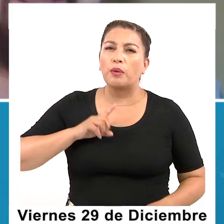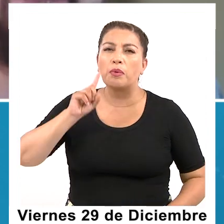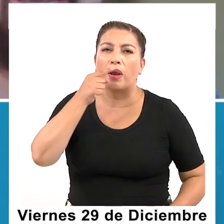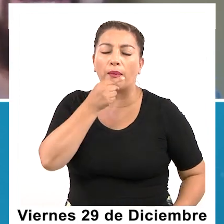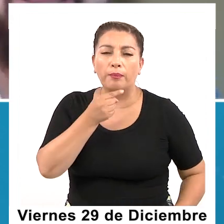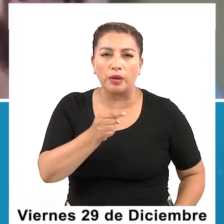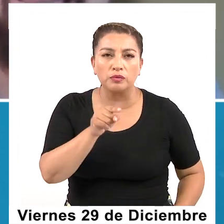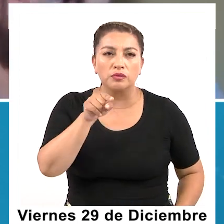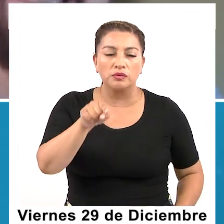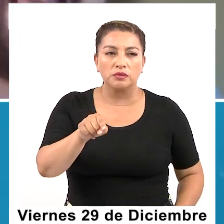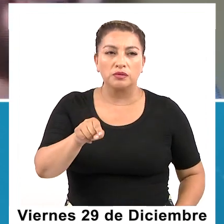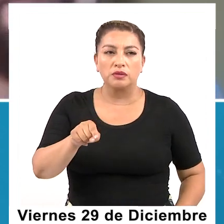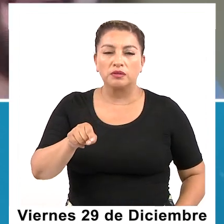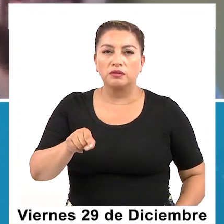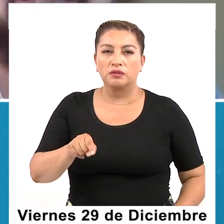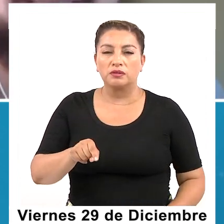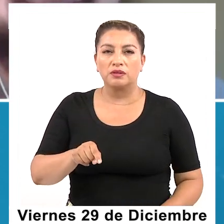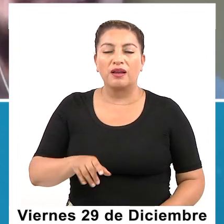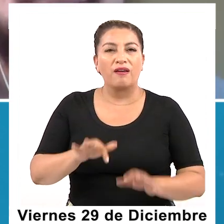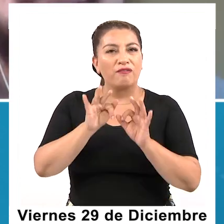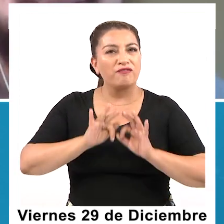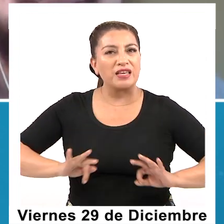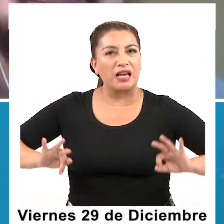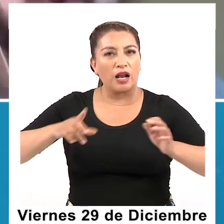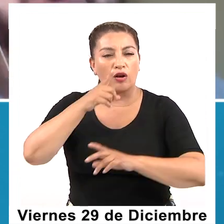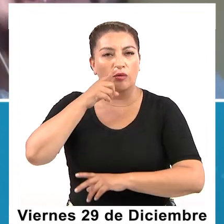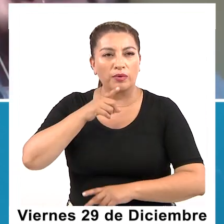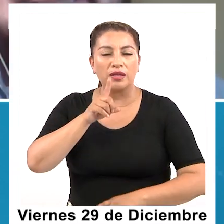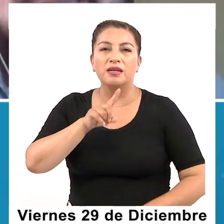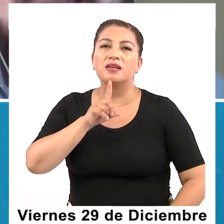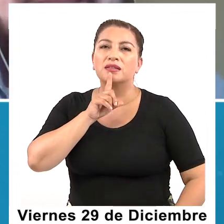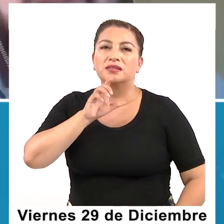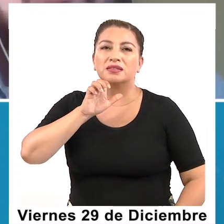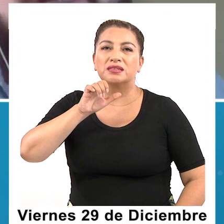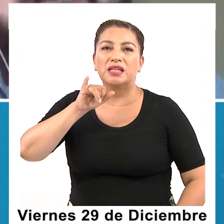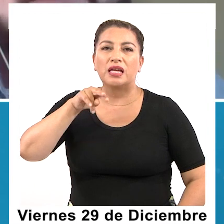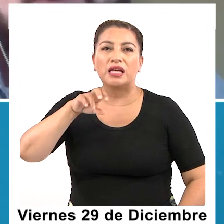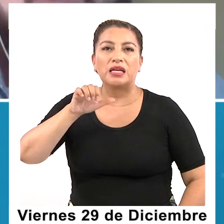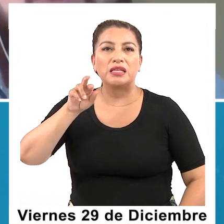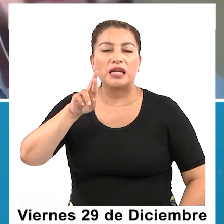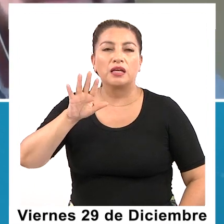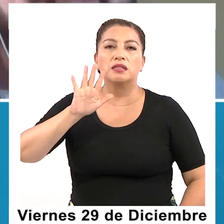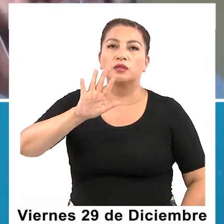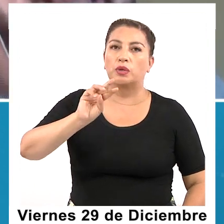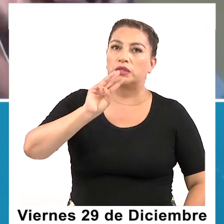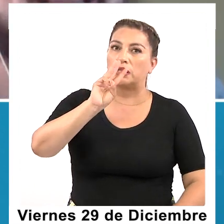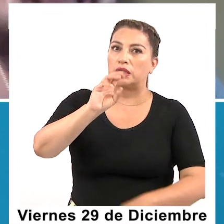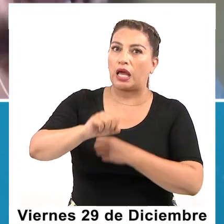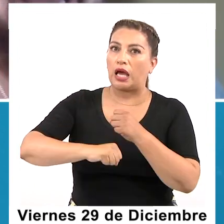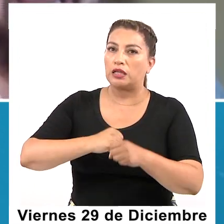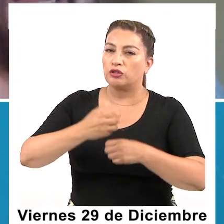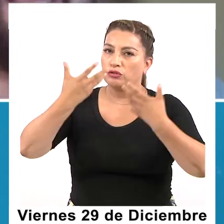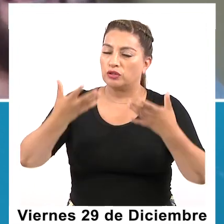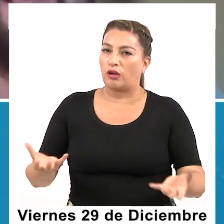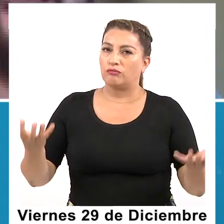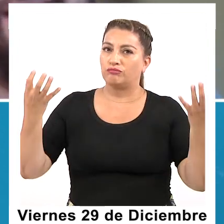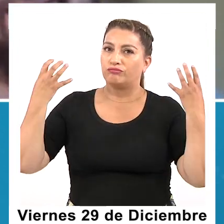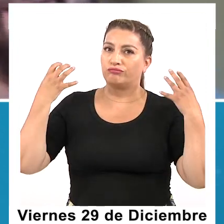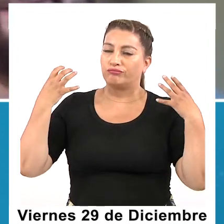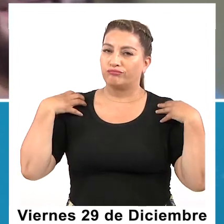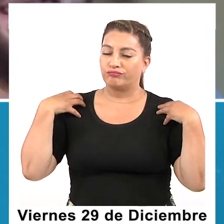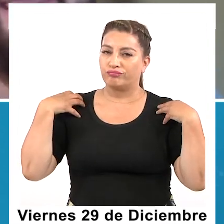primero, Trinidad Steinmetz, 53 años, en este minuto fiscal en